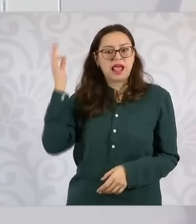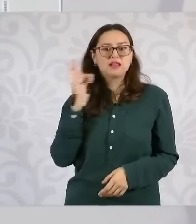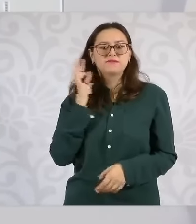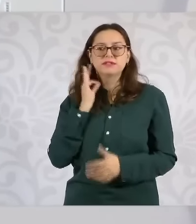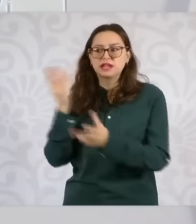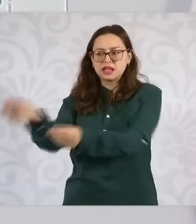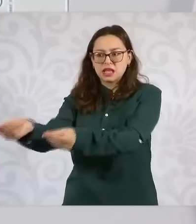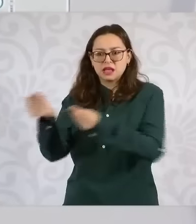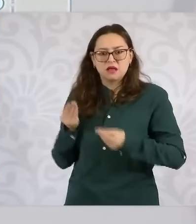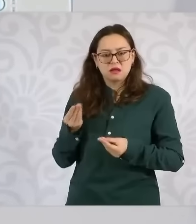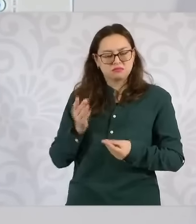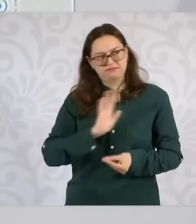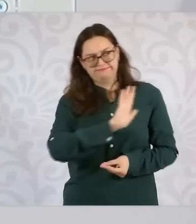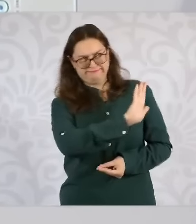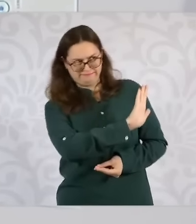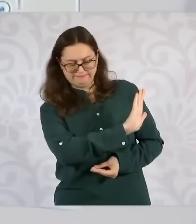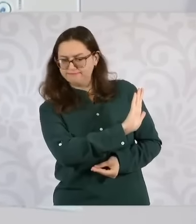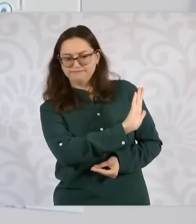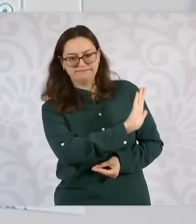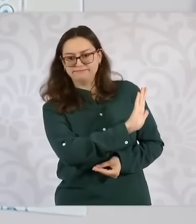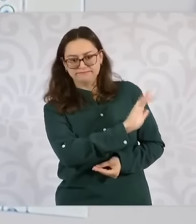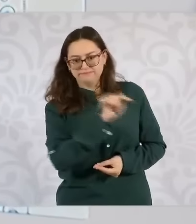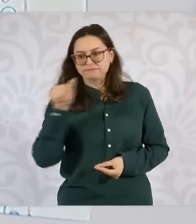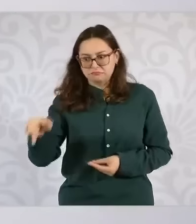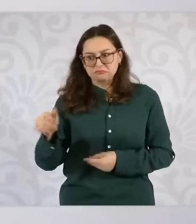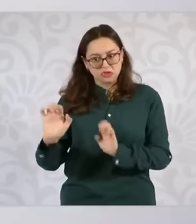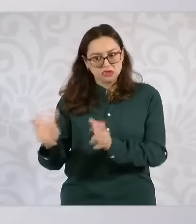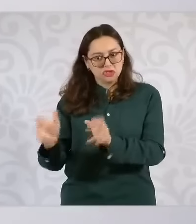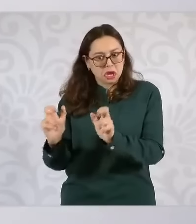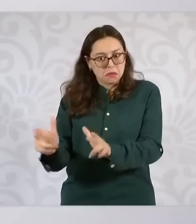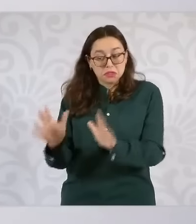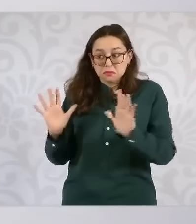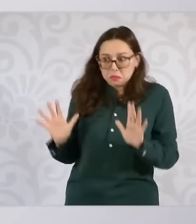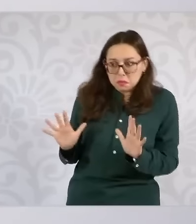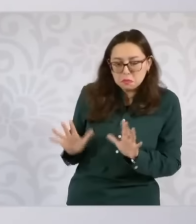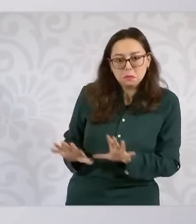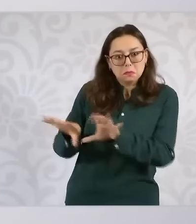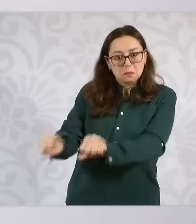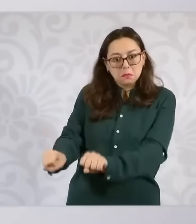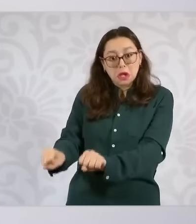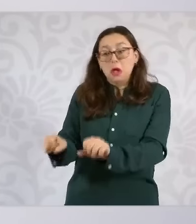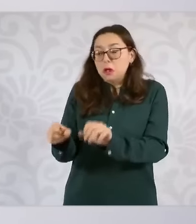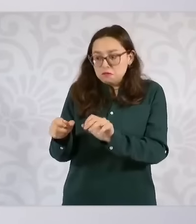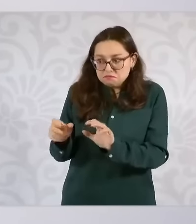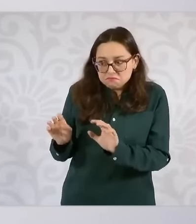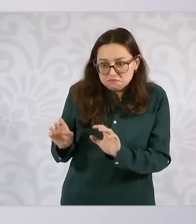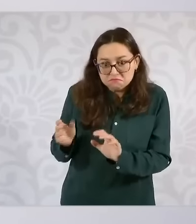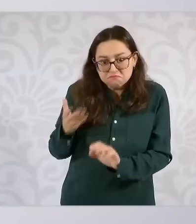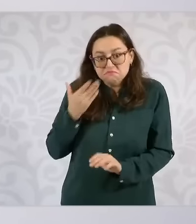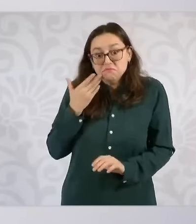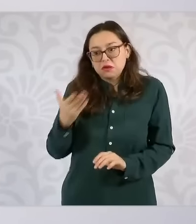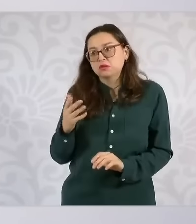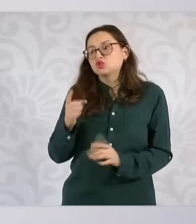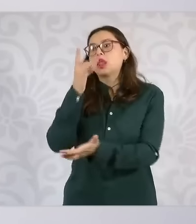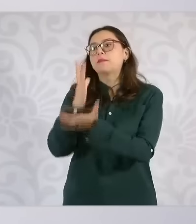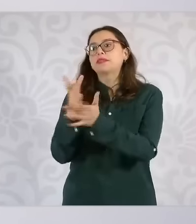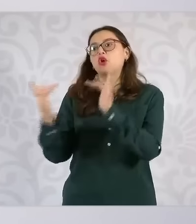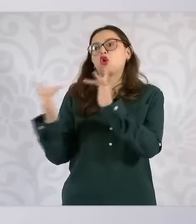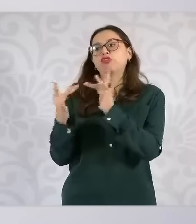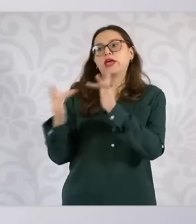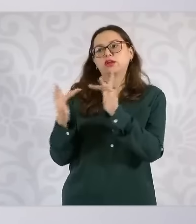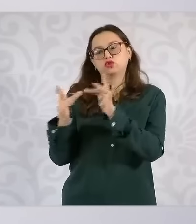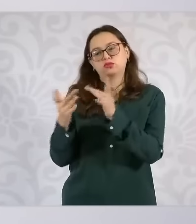hubo esta primera detención, entonces le pedimos al representante de la Fiscalía General que entrara en contacto con la